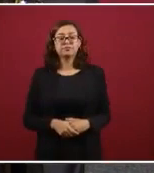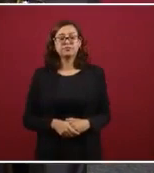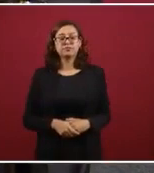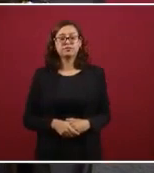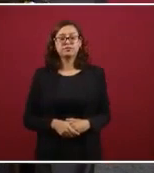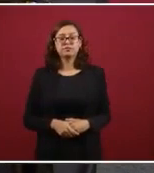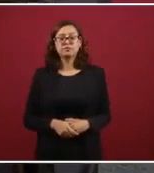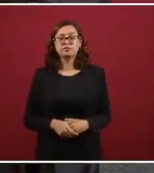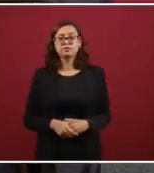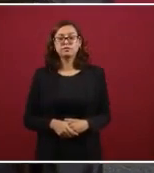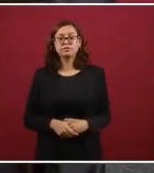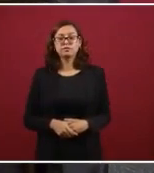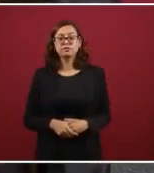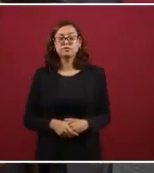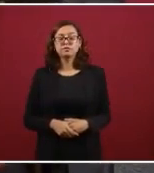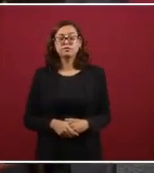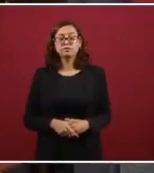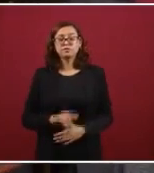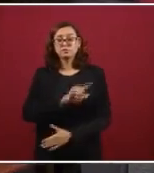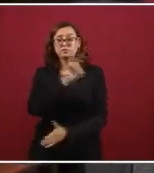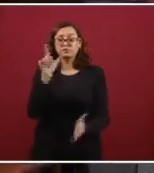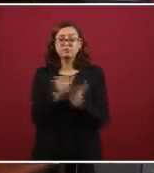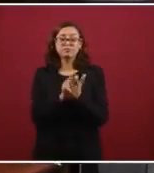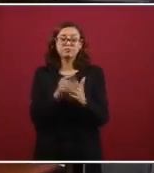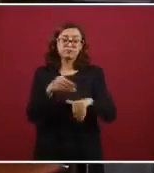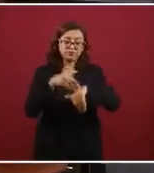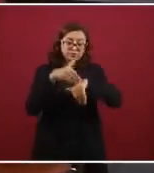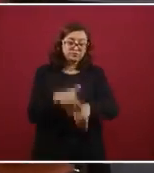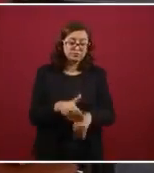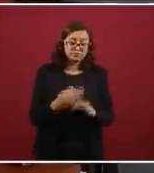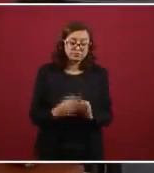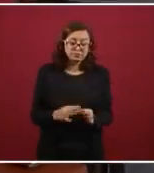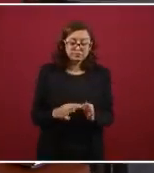que se aplique la ley y que al mismo tiempo